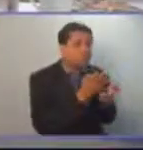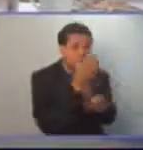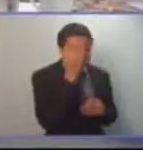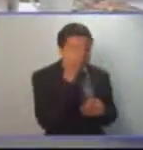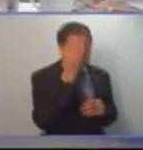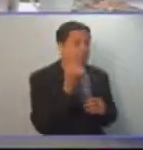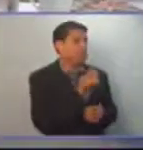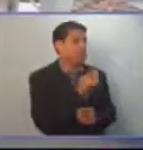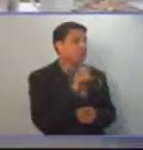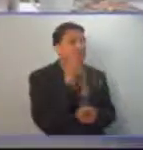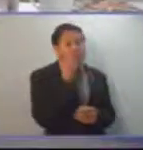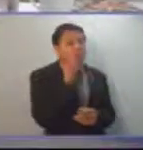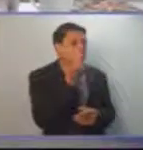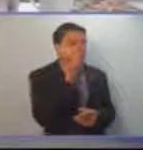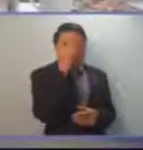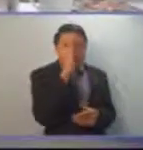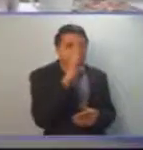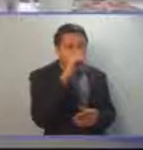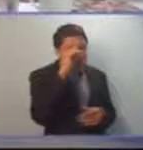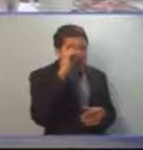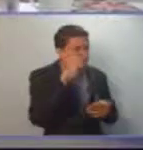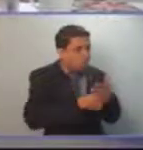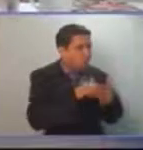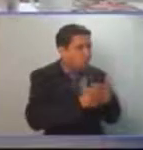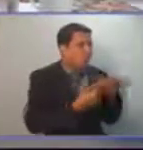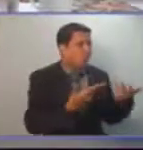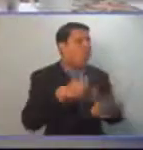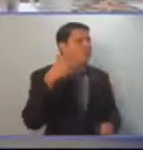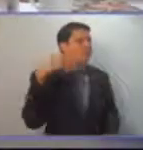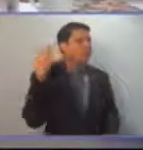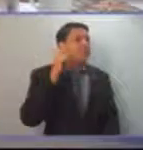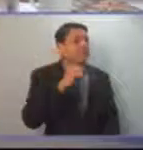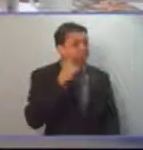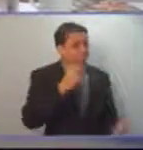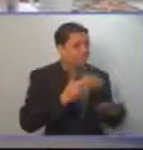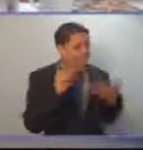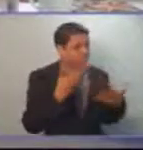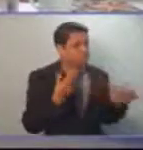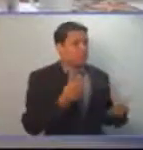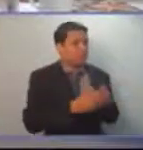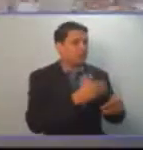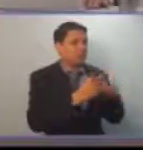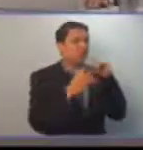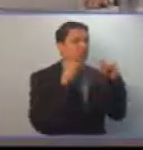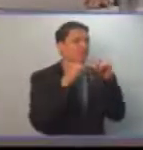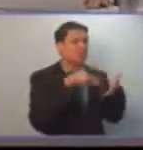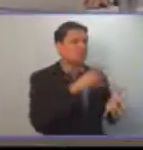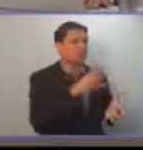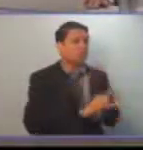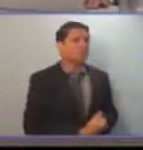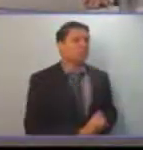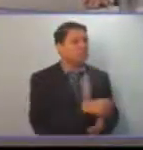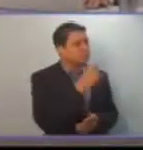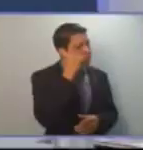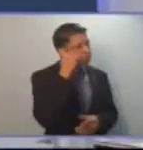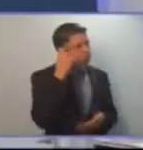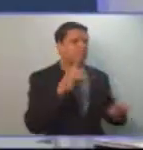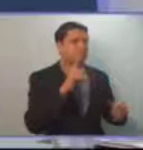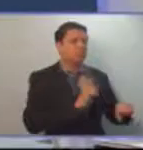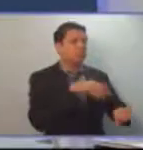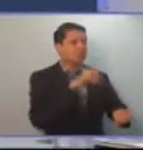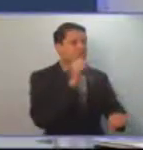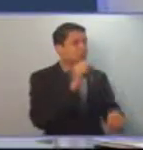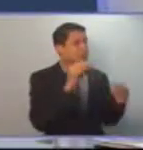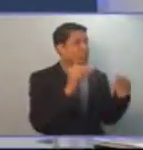estar desconociendo esos esfuerzos, ¿verdad?, que hoy están gozando en este proceso de democratización. ¿Les parece si vamos a un corte? Vamos a